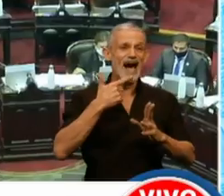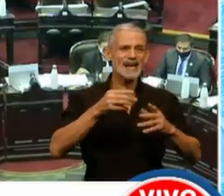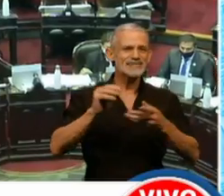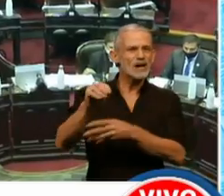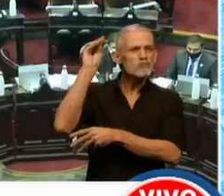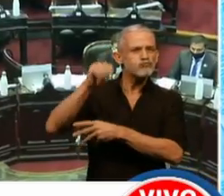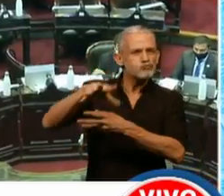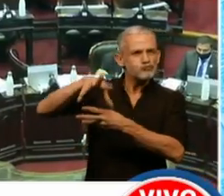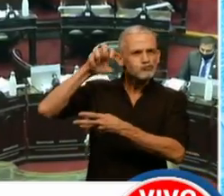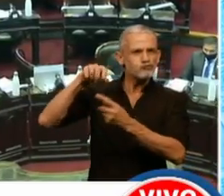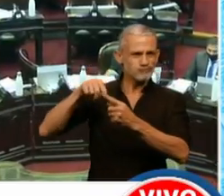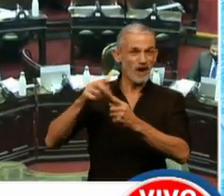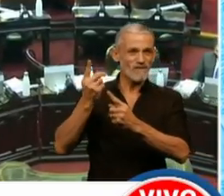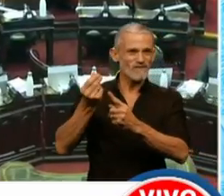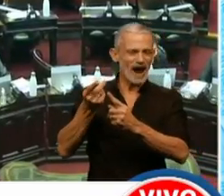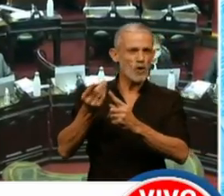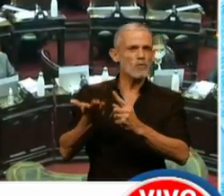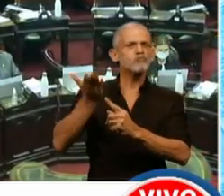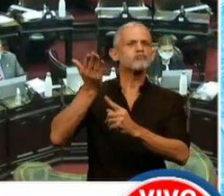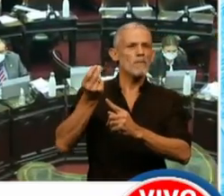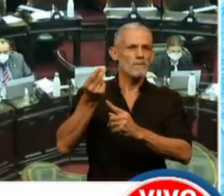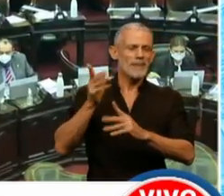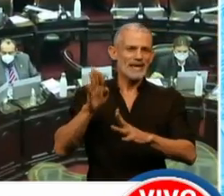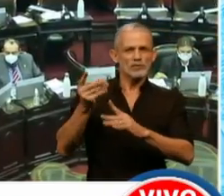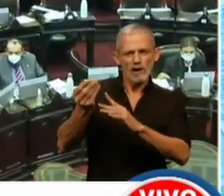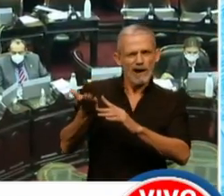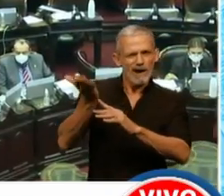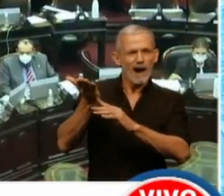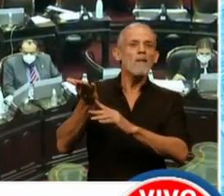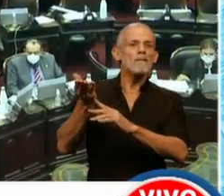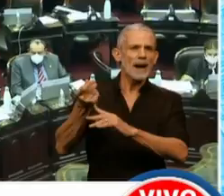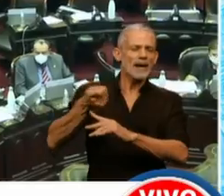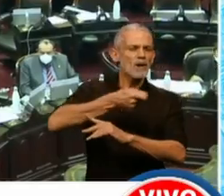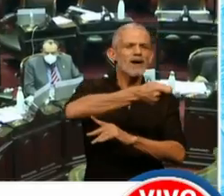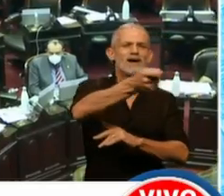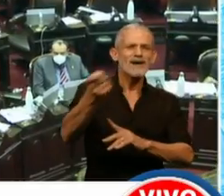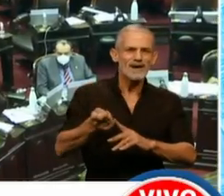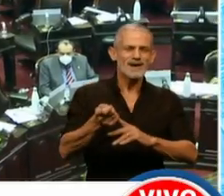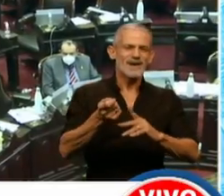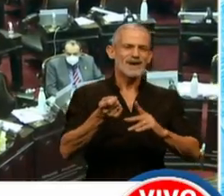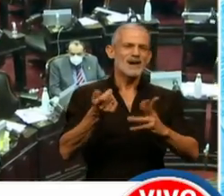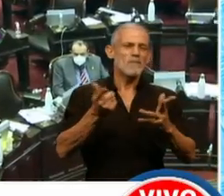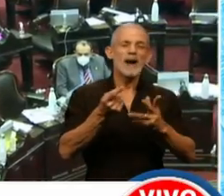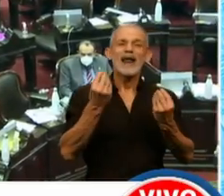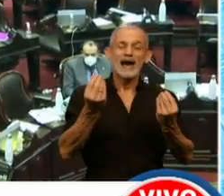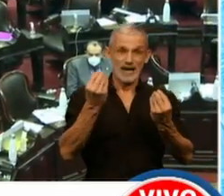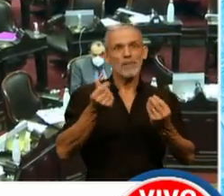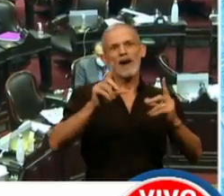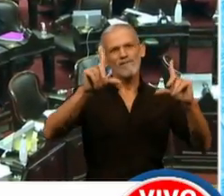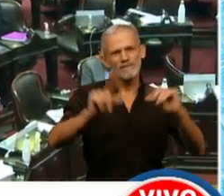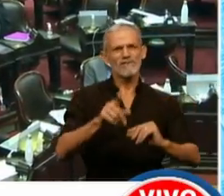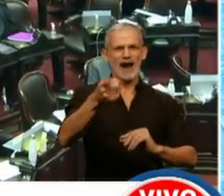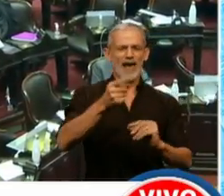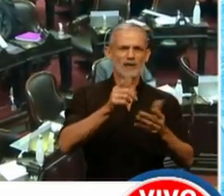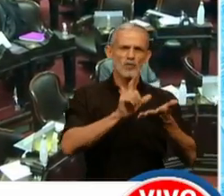pozo y esto para que lo que es para darle subsidio no es para abaratar